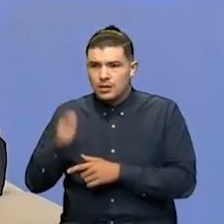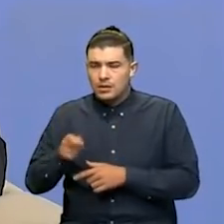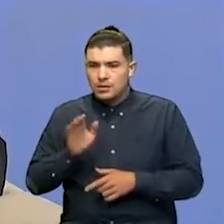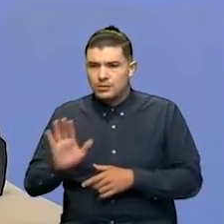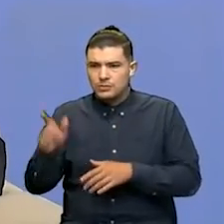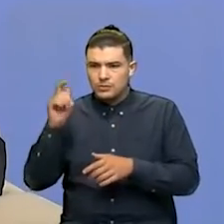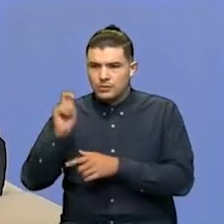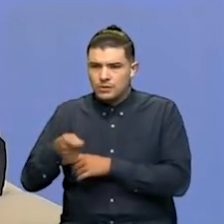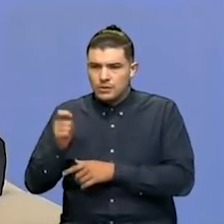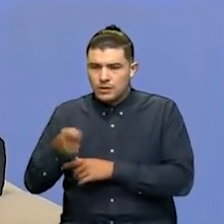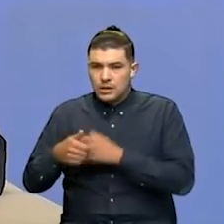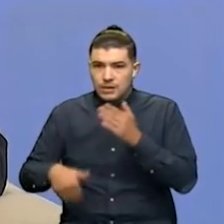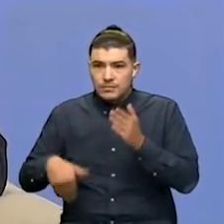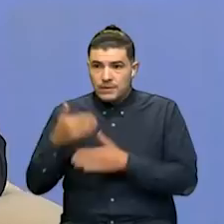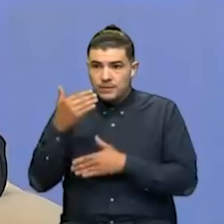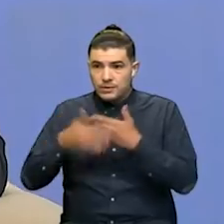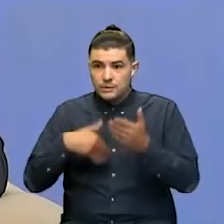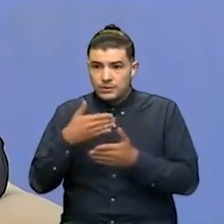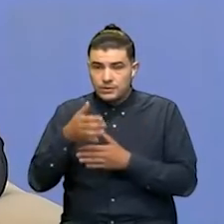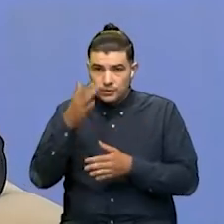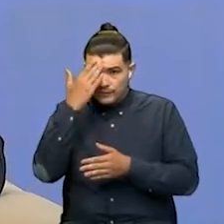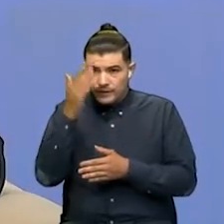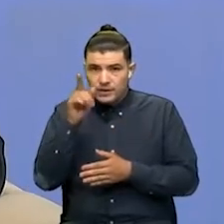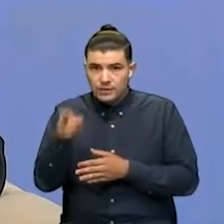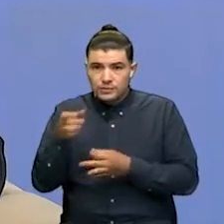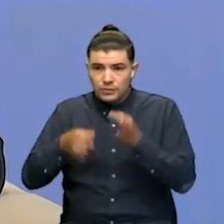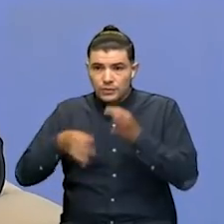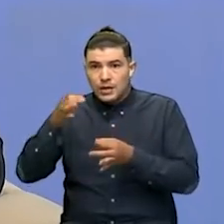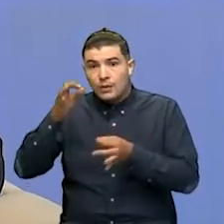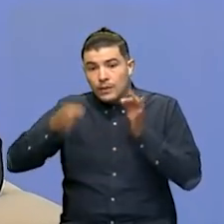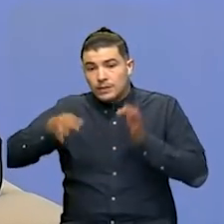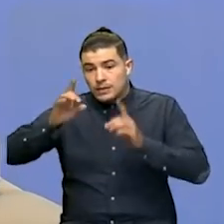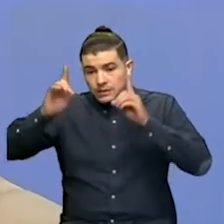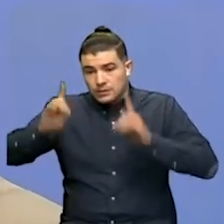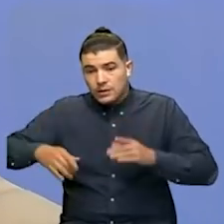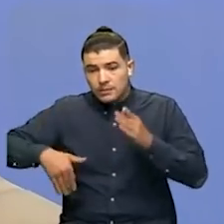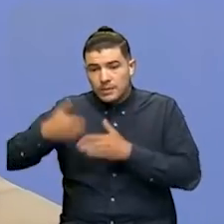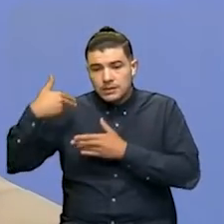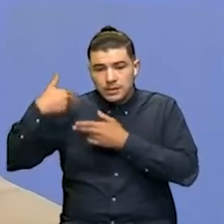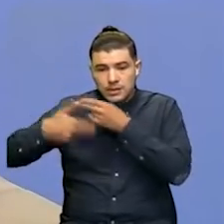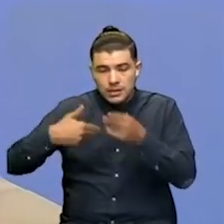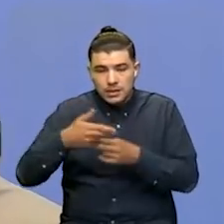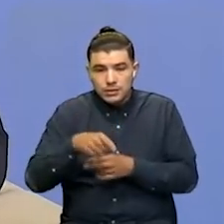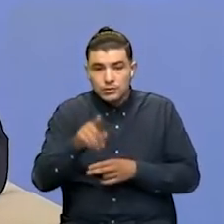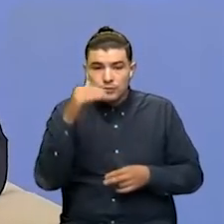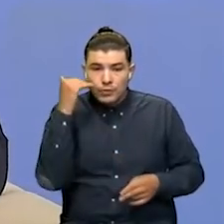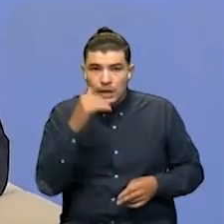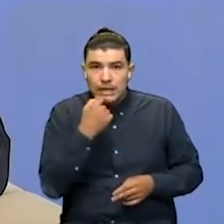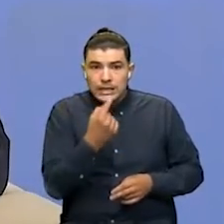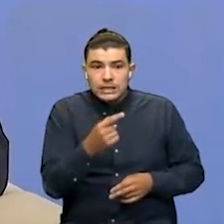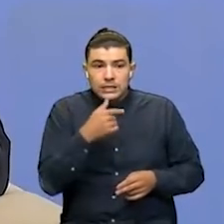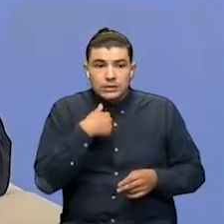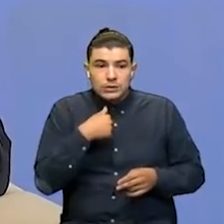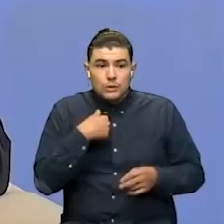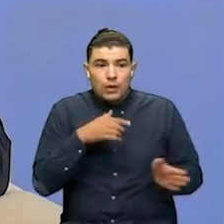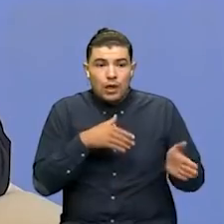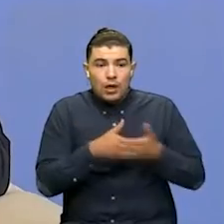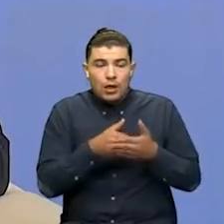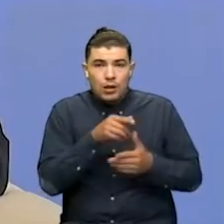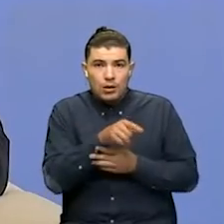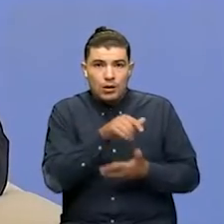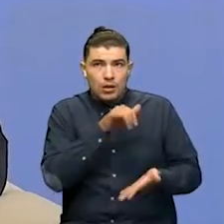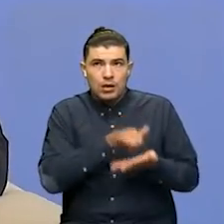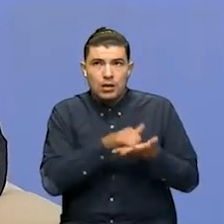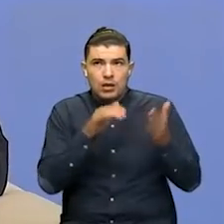el proceso de sucesión delante del juez y el juez es el que determina, inicia la sucesión y si esta señora, que es la que dice que está cerrando